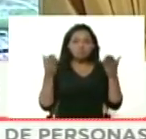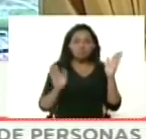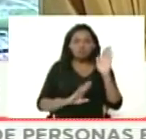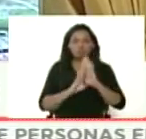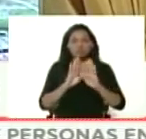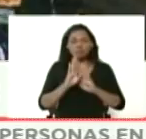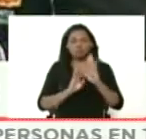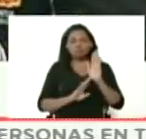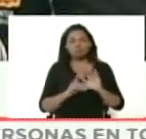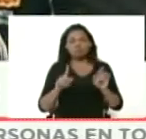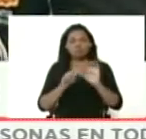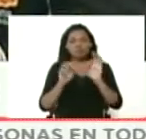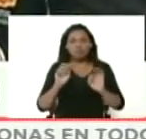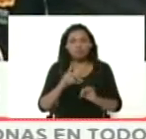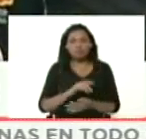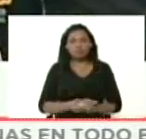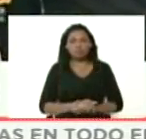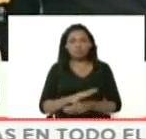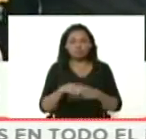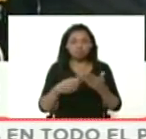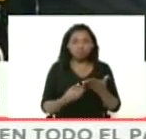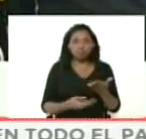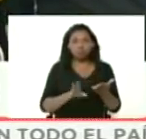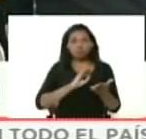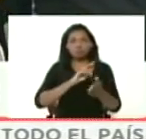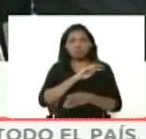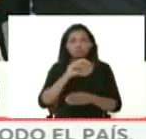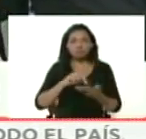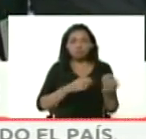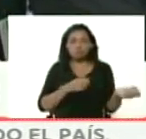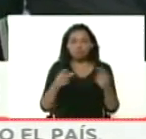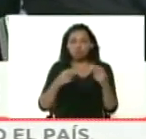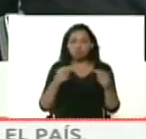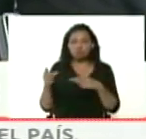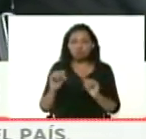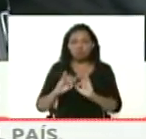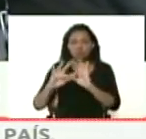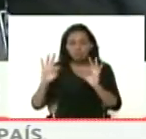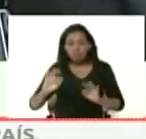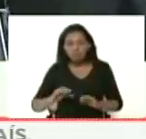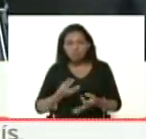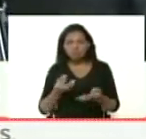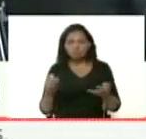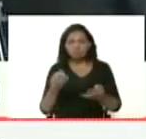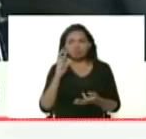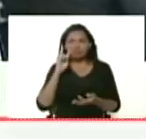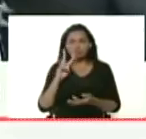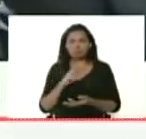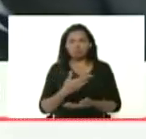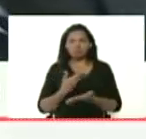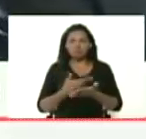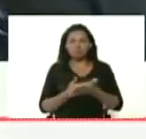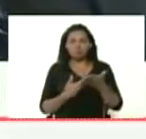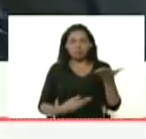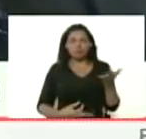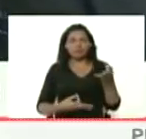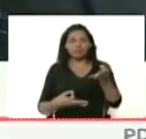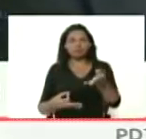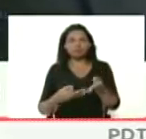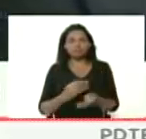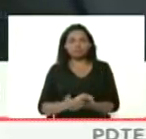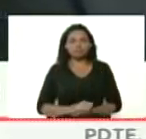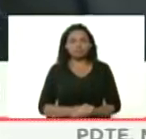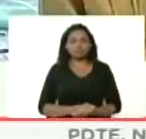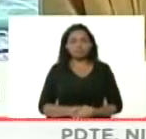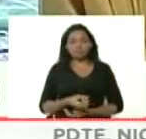desarrollo alimentario para el autoabastecimiento nacional y exportación de los excedentes. Aquí está la propuesta, bueno,